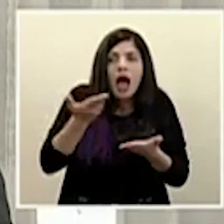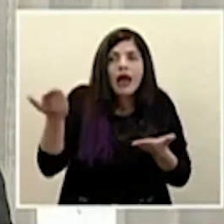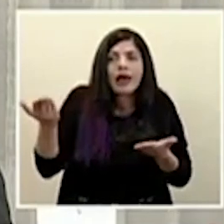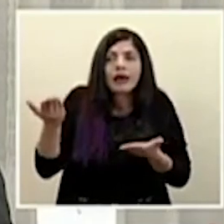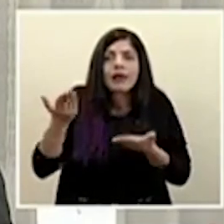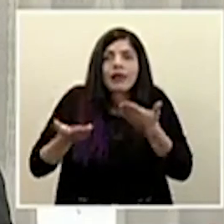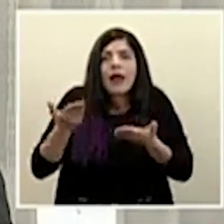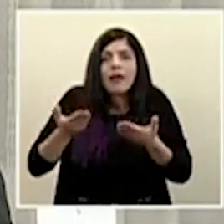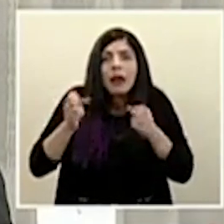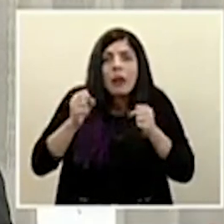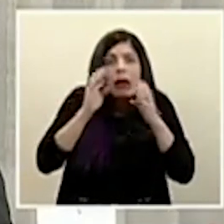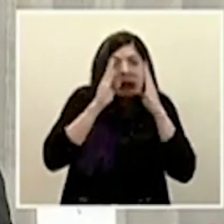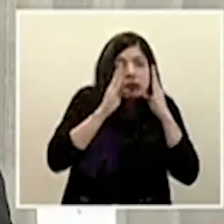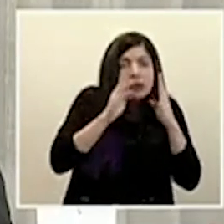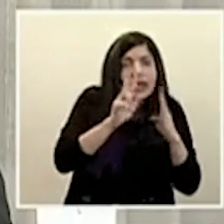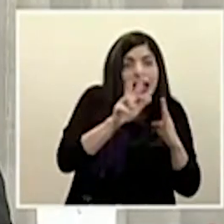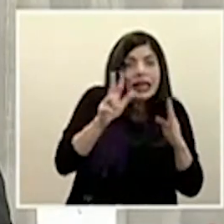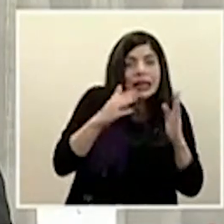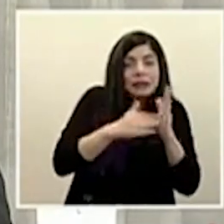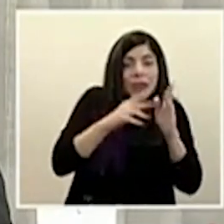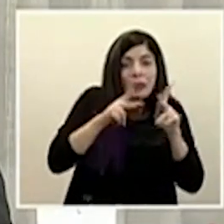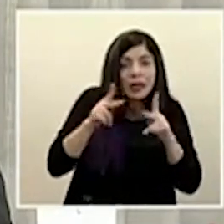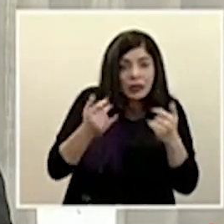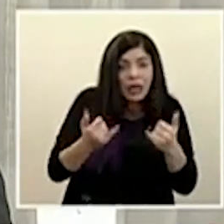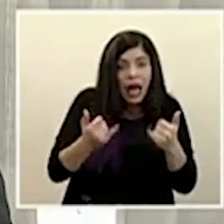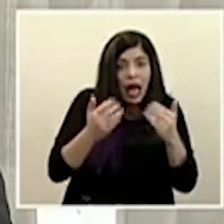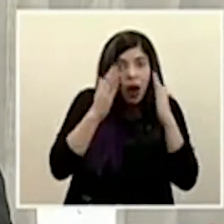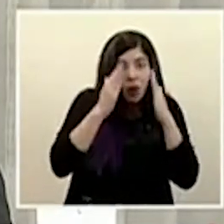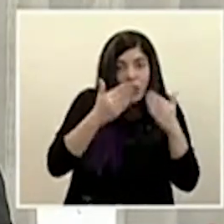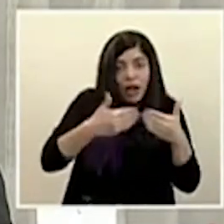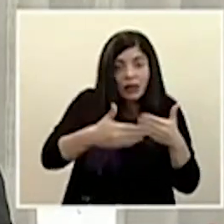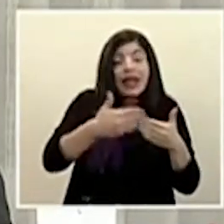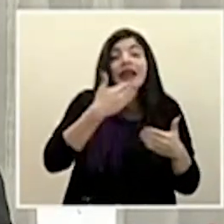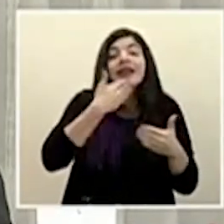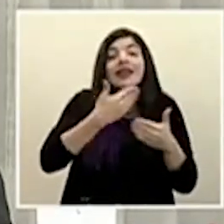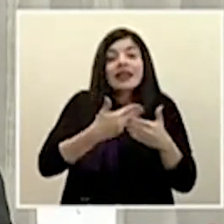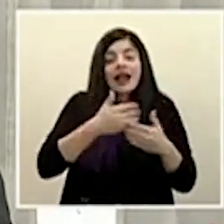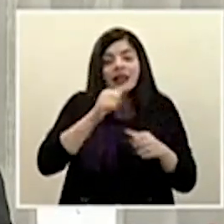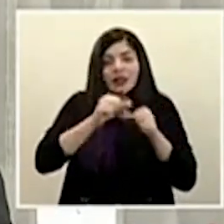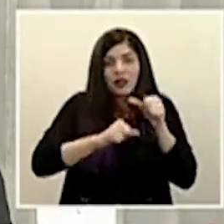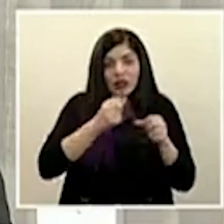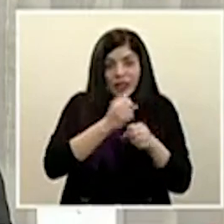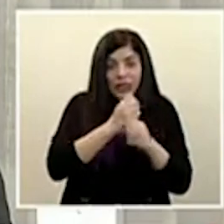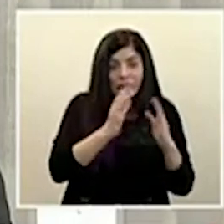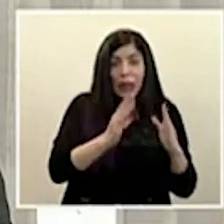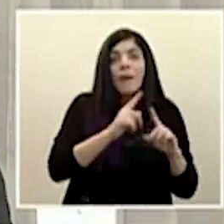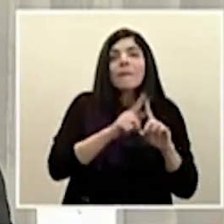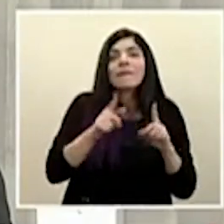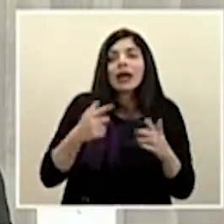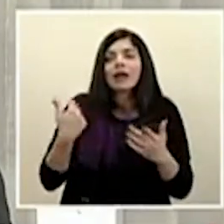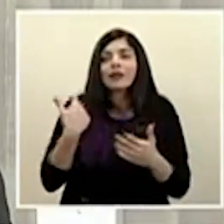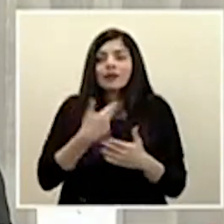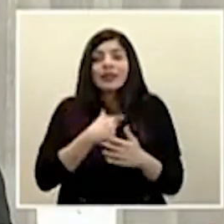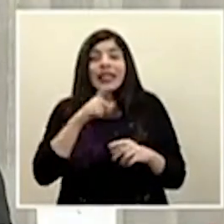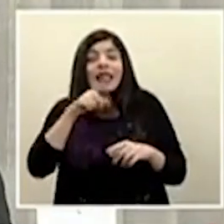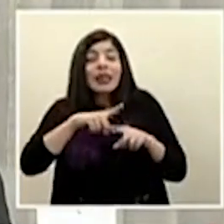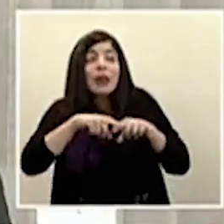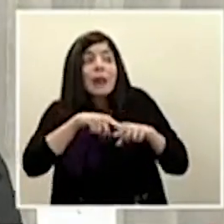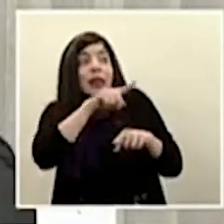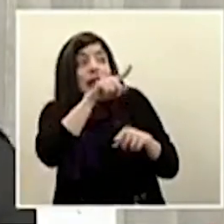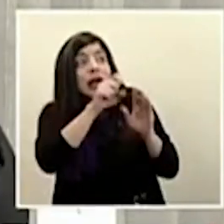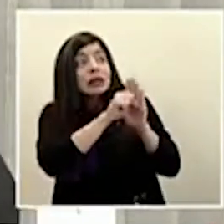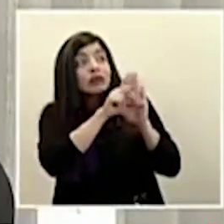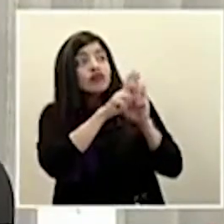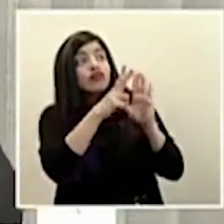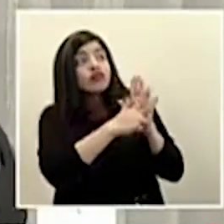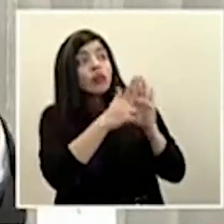podremos atender a unas 33 mil personas en estos días, gracias al esfuerzo hecho, pero ciertamente dependemos de ese apoyo en la Asamblea